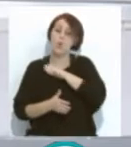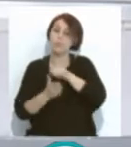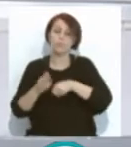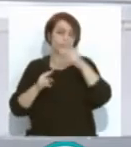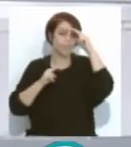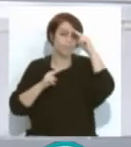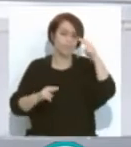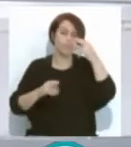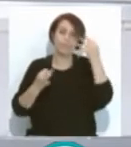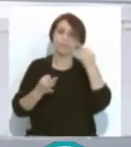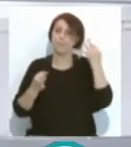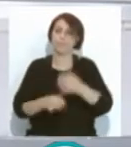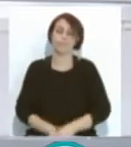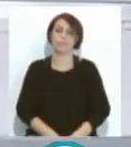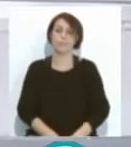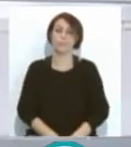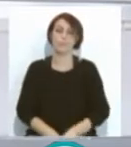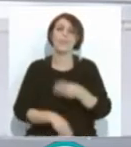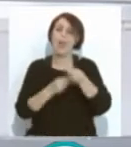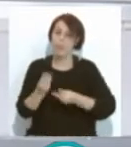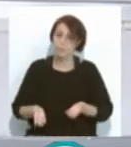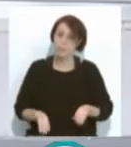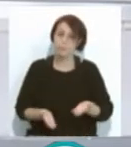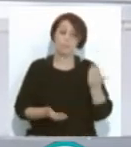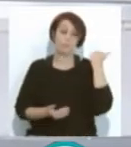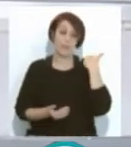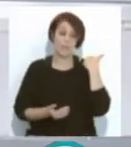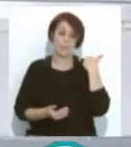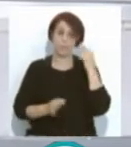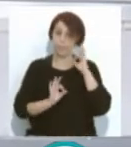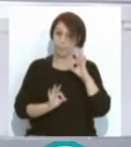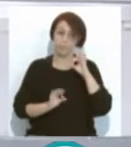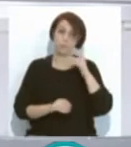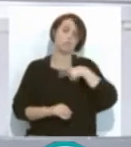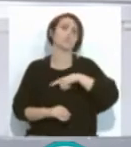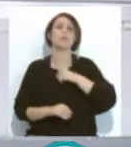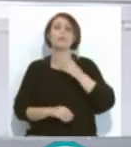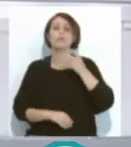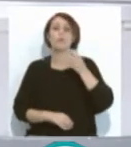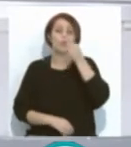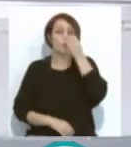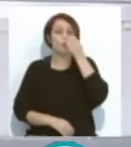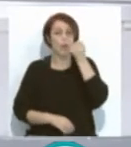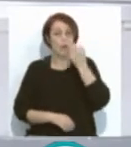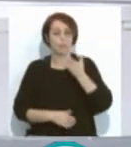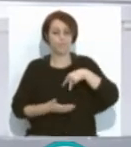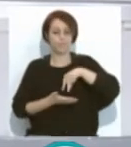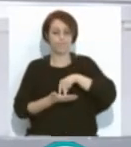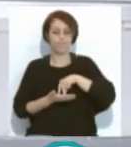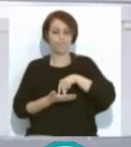contrato. ¿Qué hace? El otro día, ayer concretamente, que estuvimos en la instalación deportiva del Rosal,